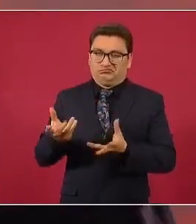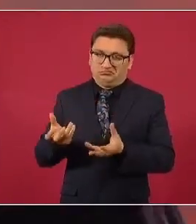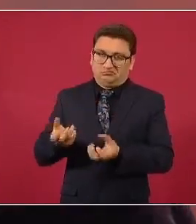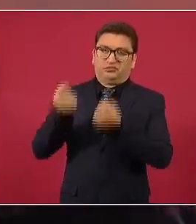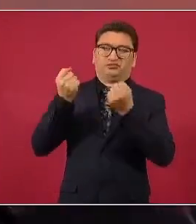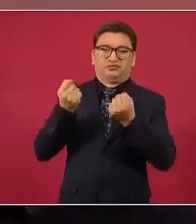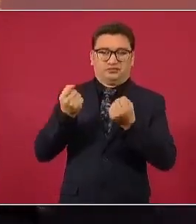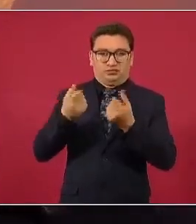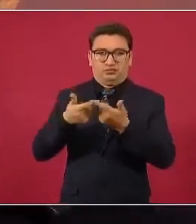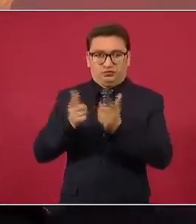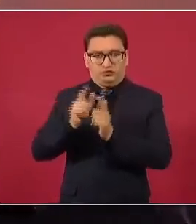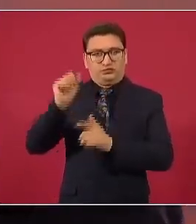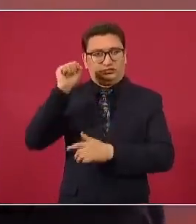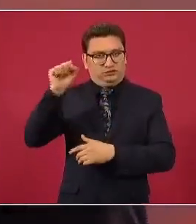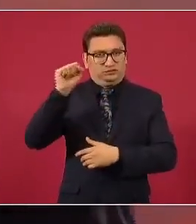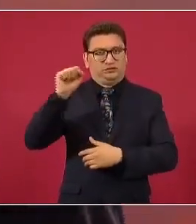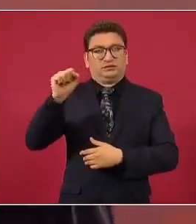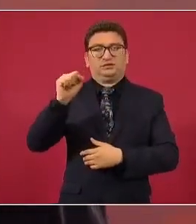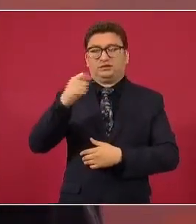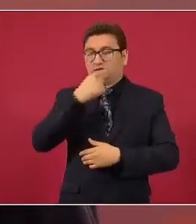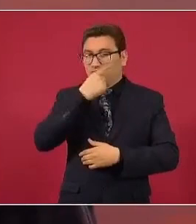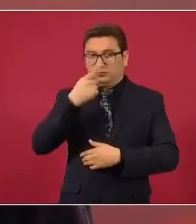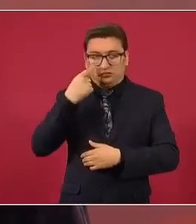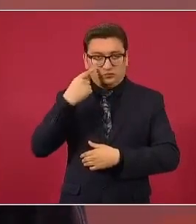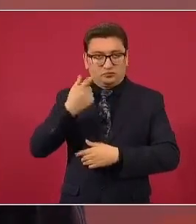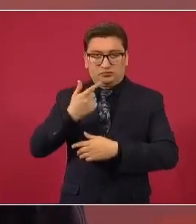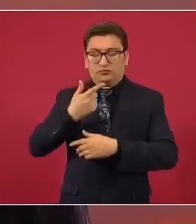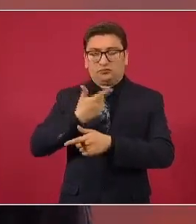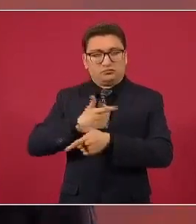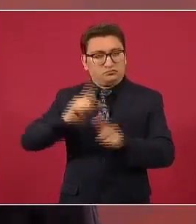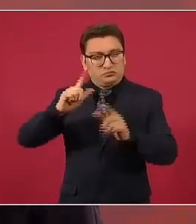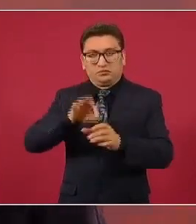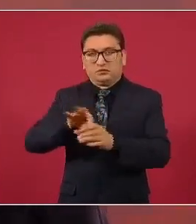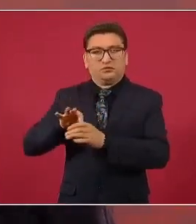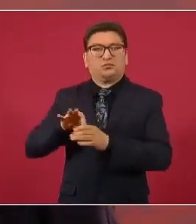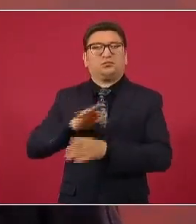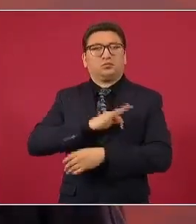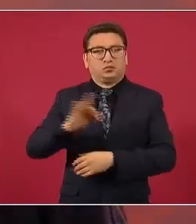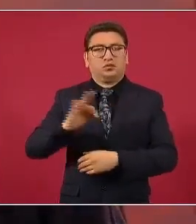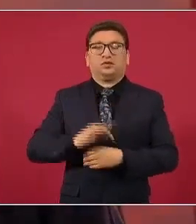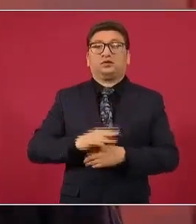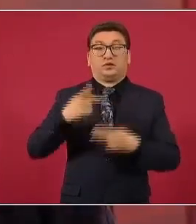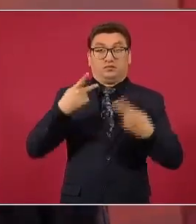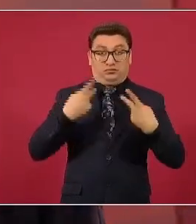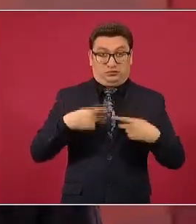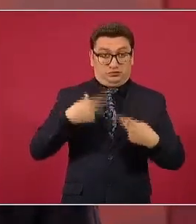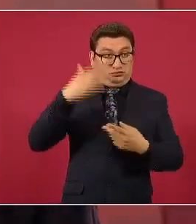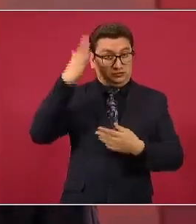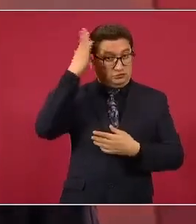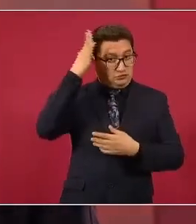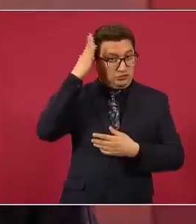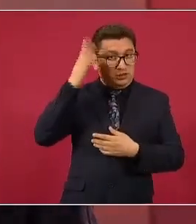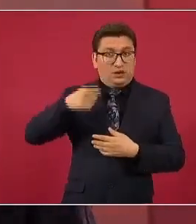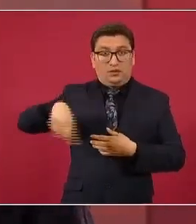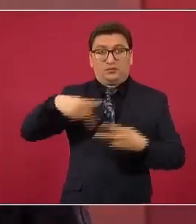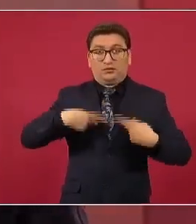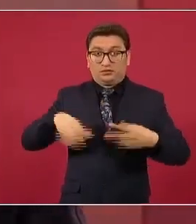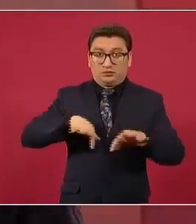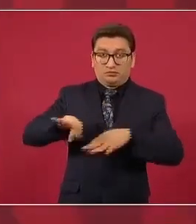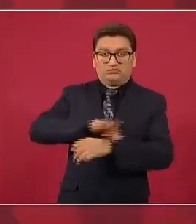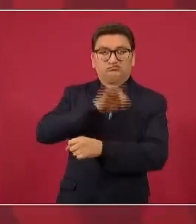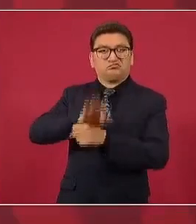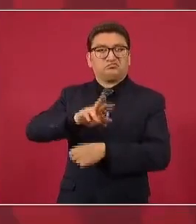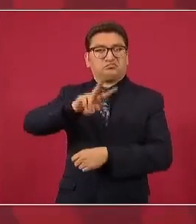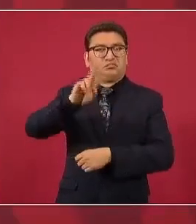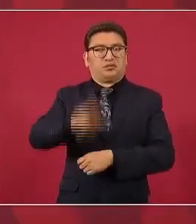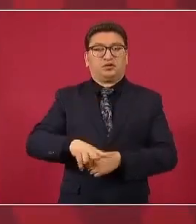el sindicalismo democrático, dirigentes que defiendan realmente a los trabajadores, que no